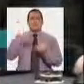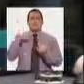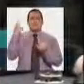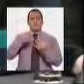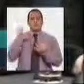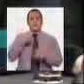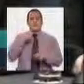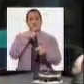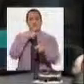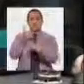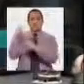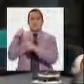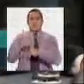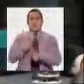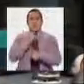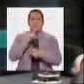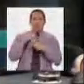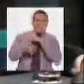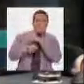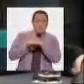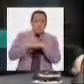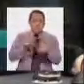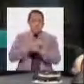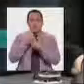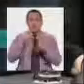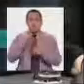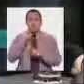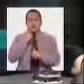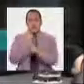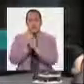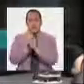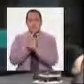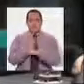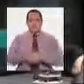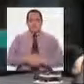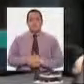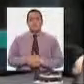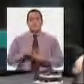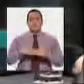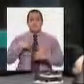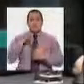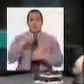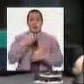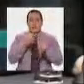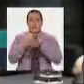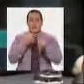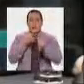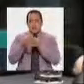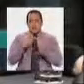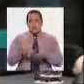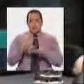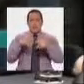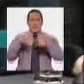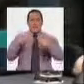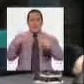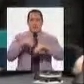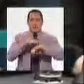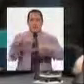la piedra, escondiéndose, no dar la cara y, repito, manipular